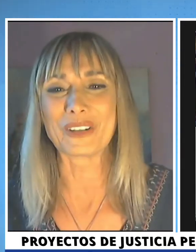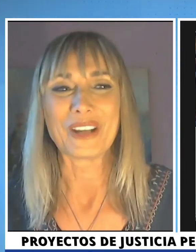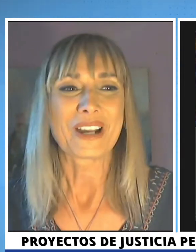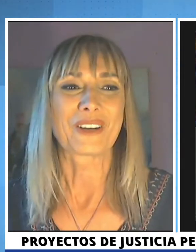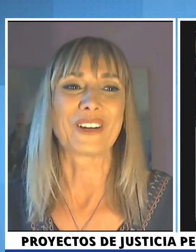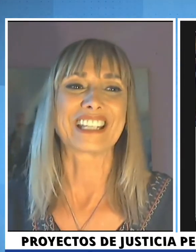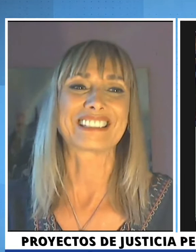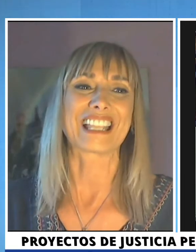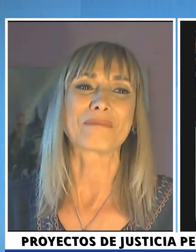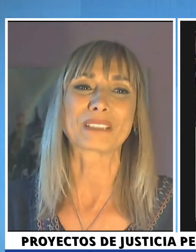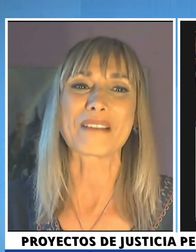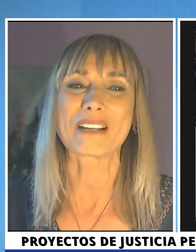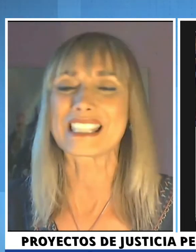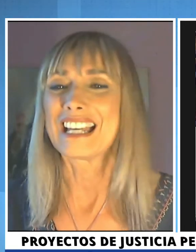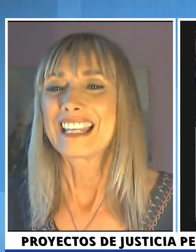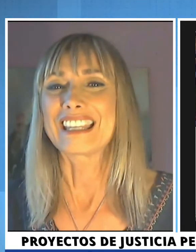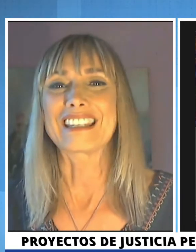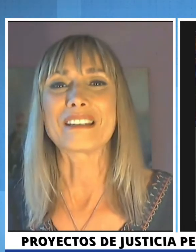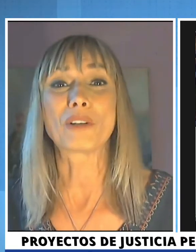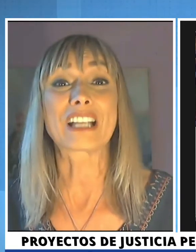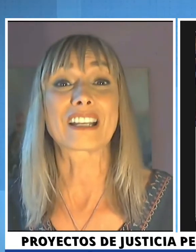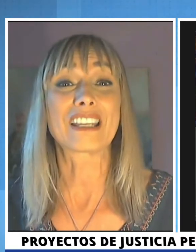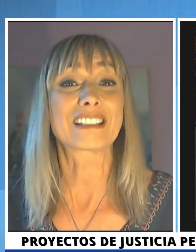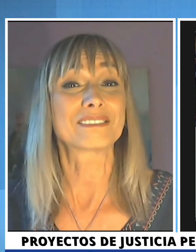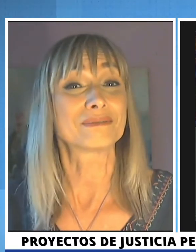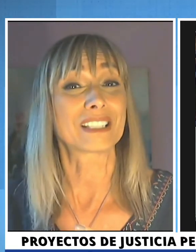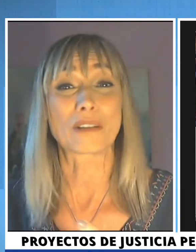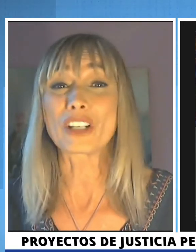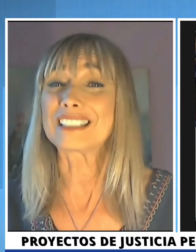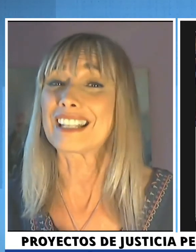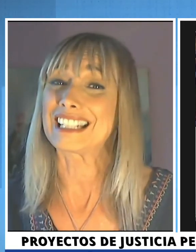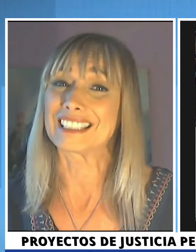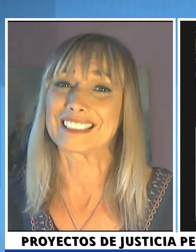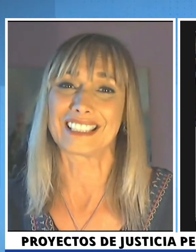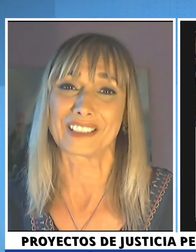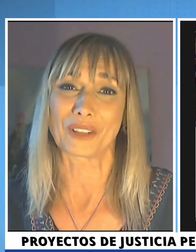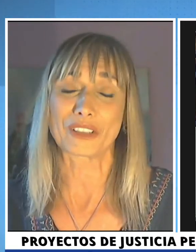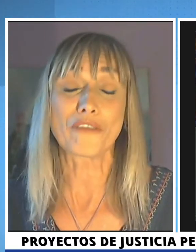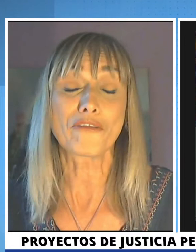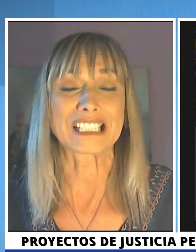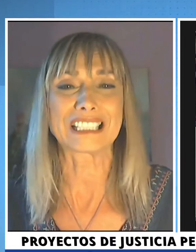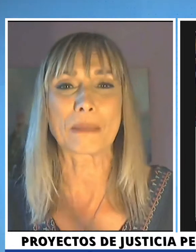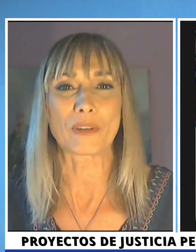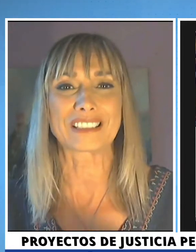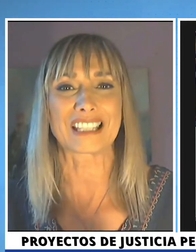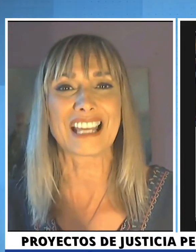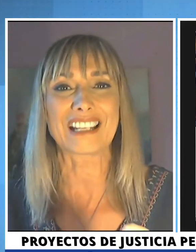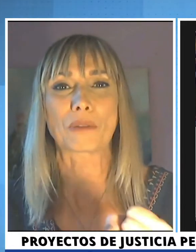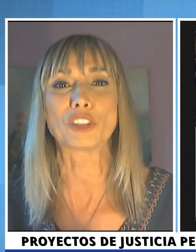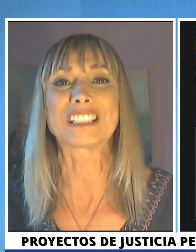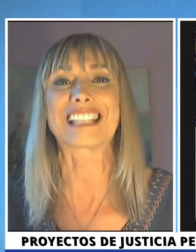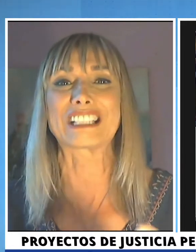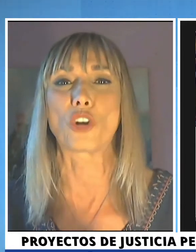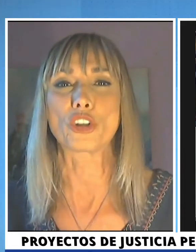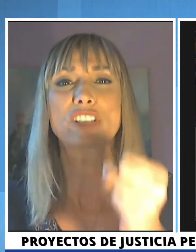con la diputada Macha. Mónica, ¿qué reuniones interesantes que están teniendo? Y son fascinantes poder entender la cuestión